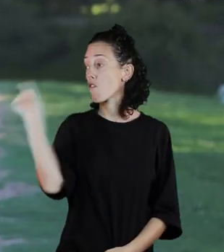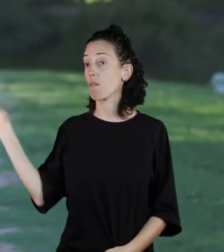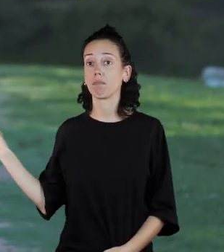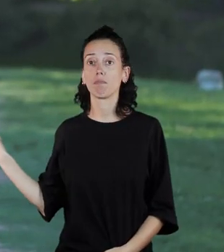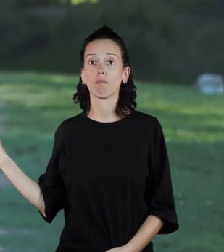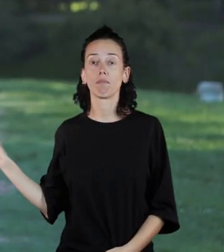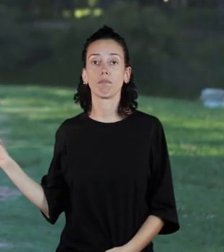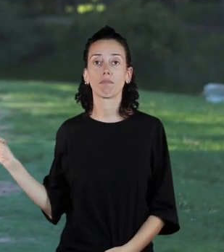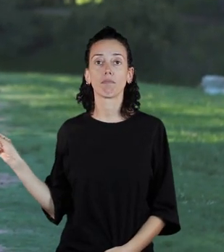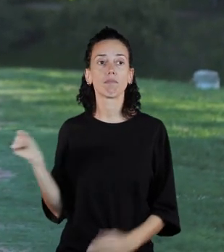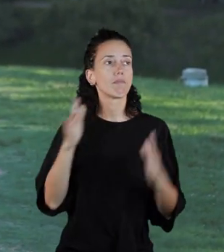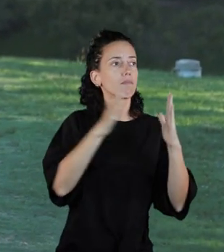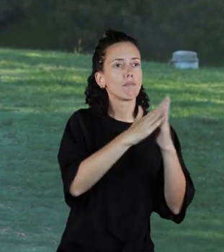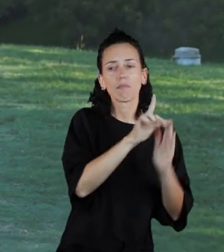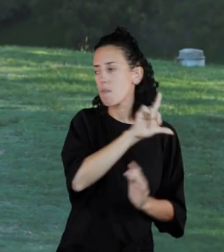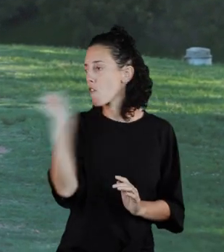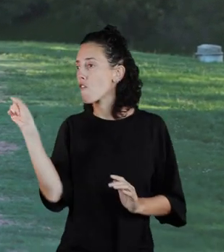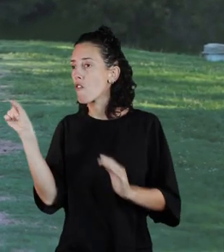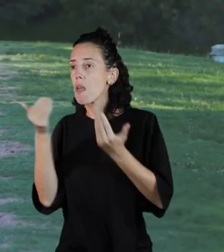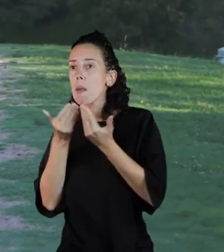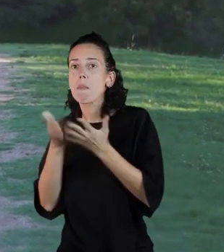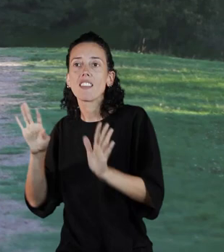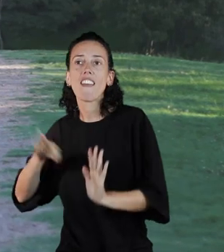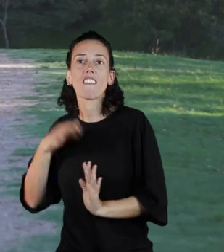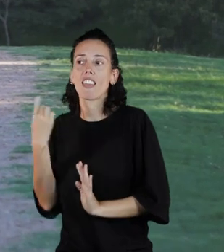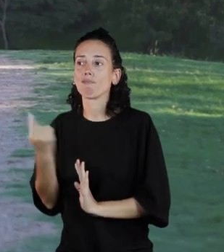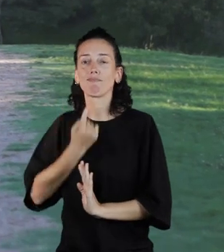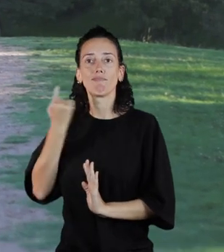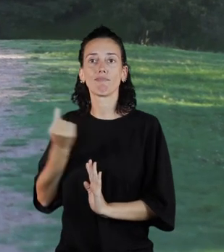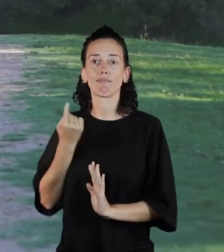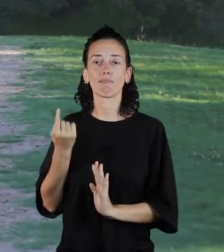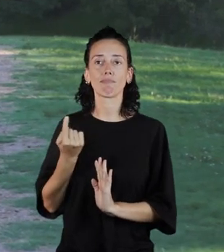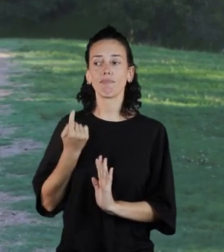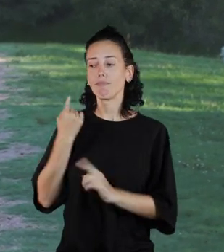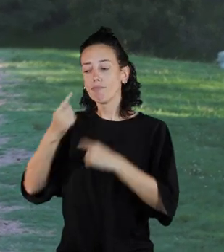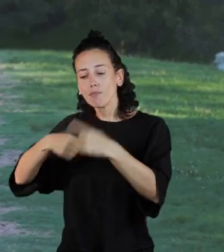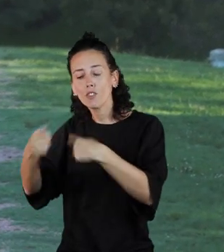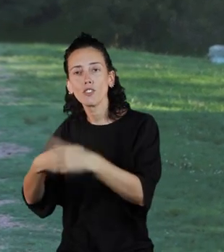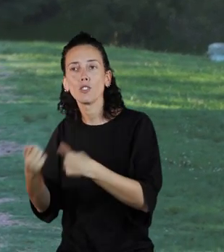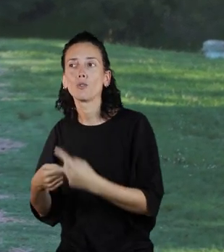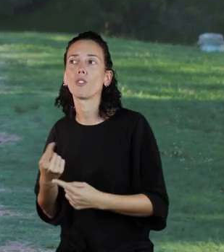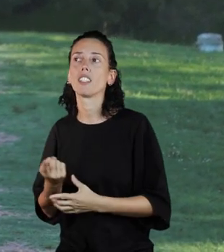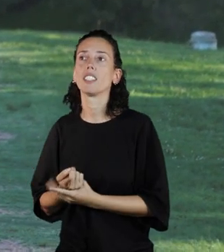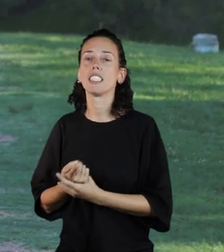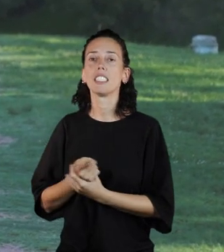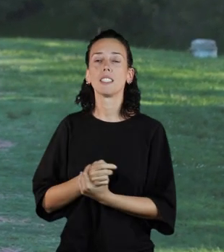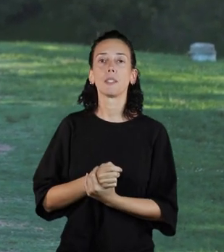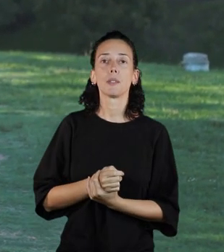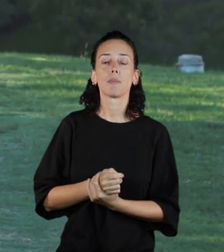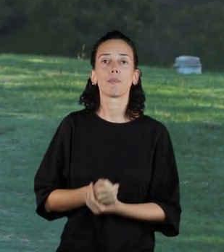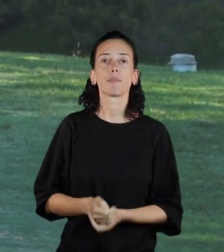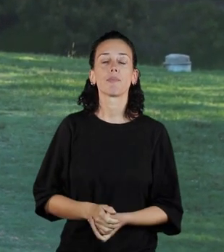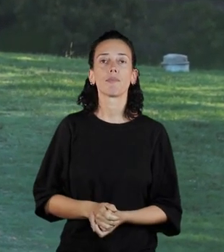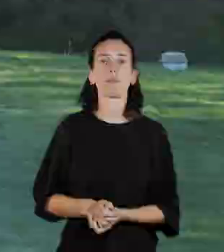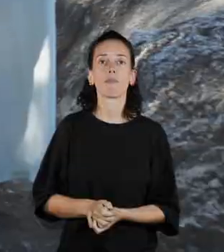Y me fui. Me fui y arranqué mi camino. Y seguí, seguí,